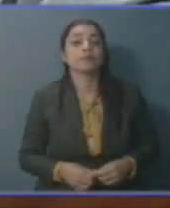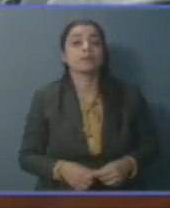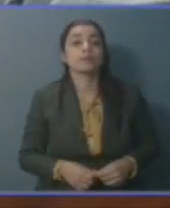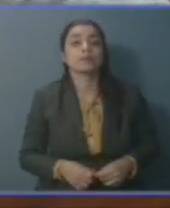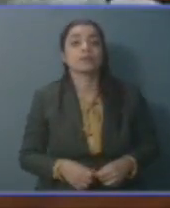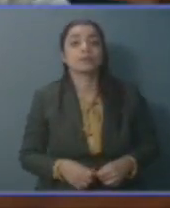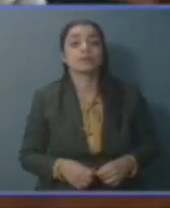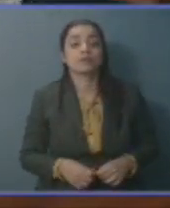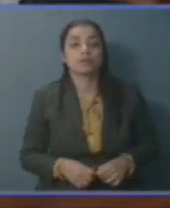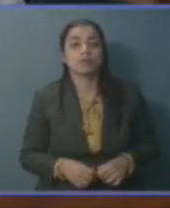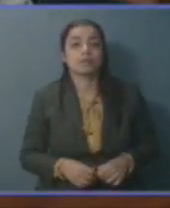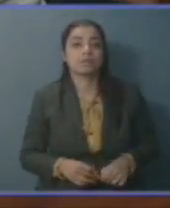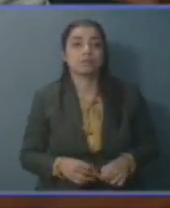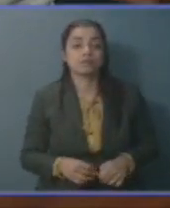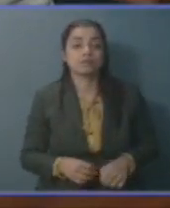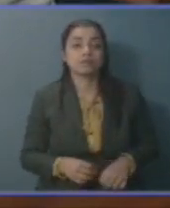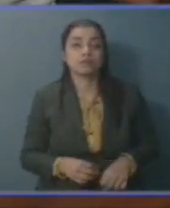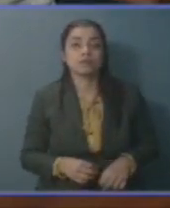decirles que